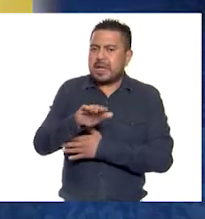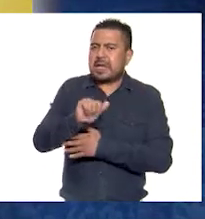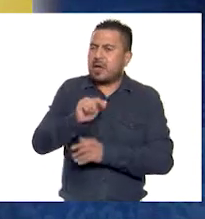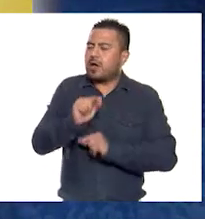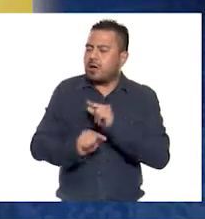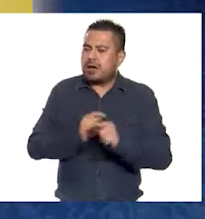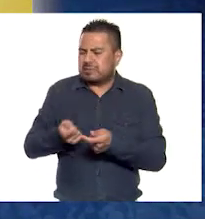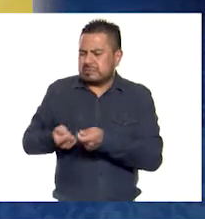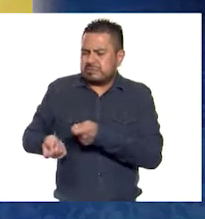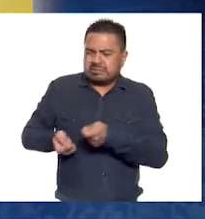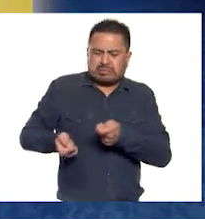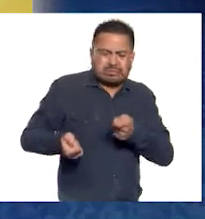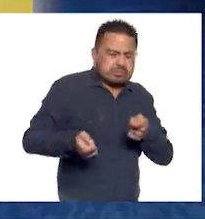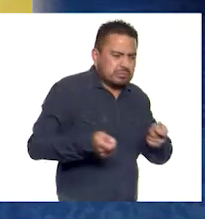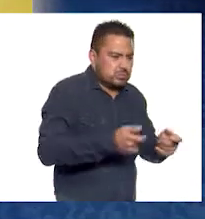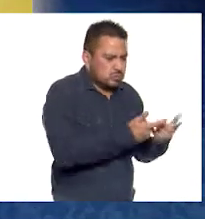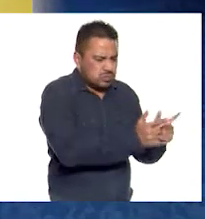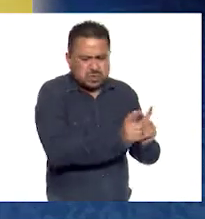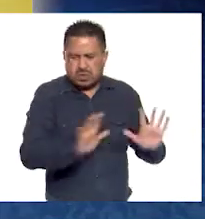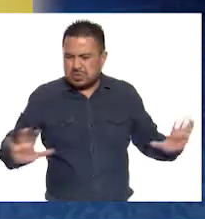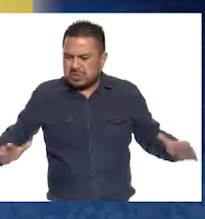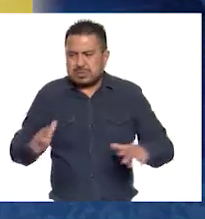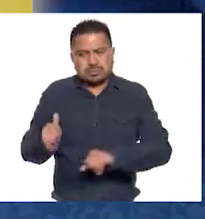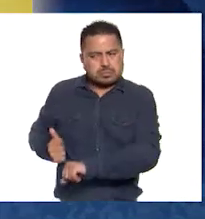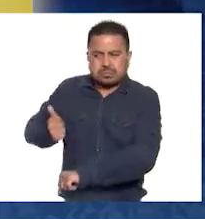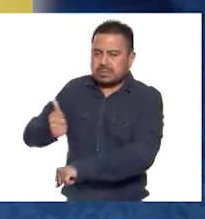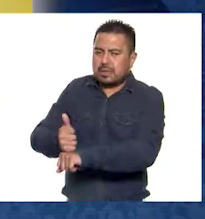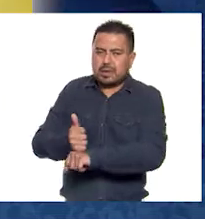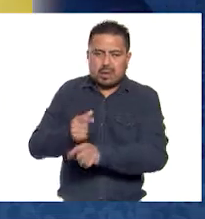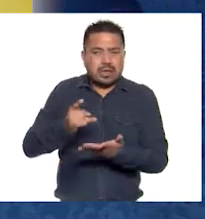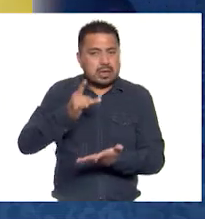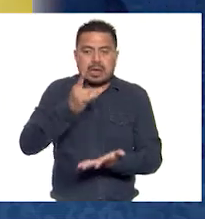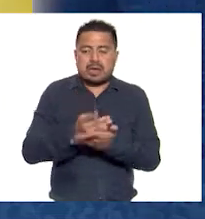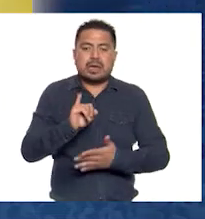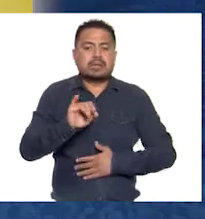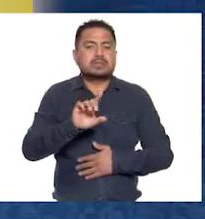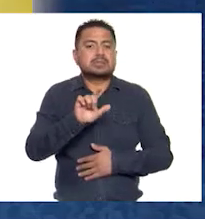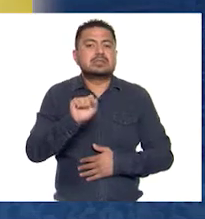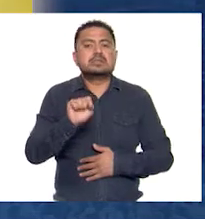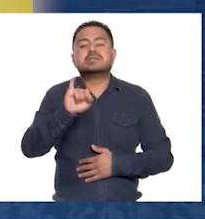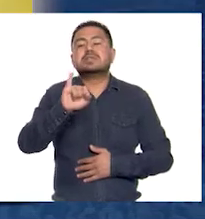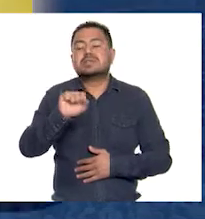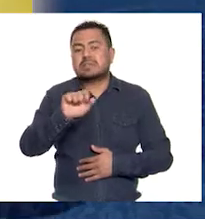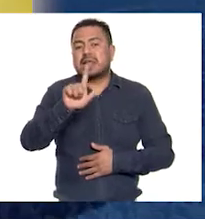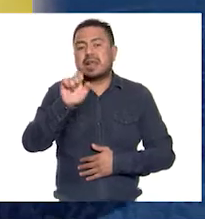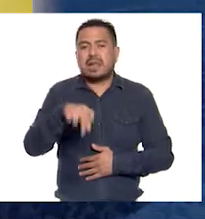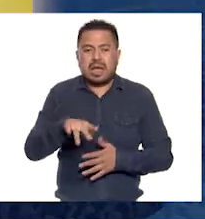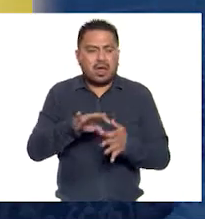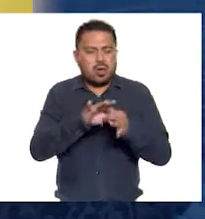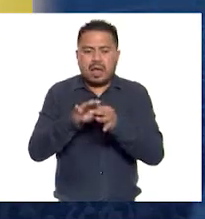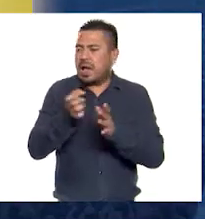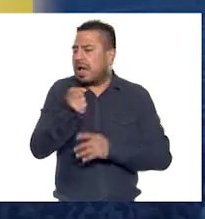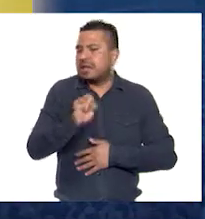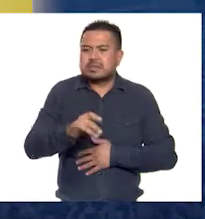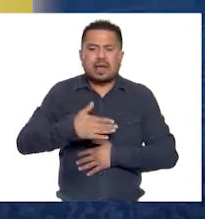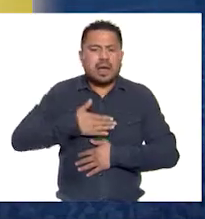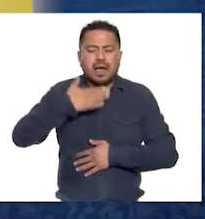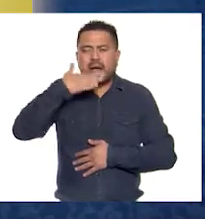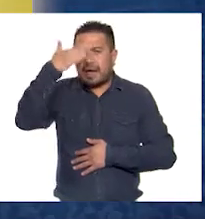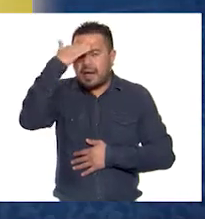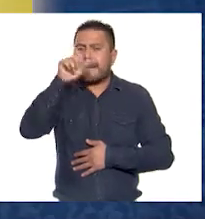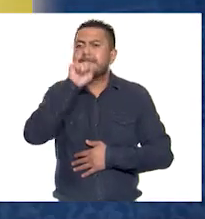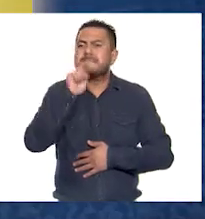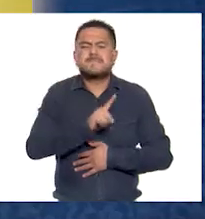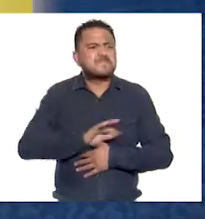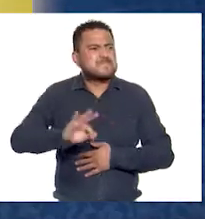a poco sometió a todas las tribus a las cuales les impuso la religión islámica. De este modo unificó a los árabes bajo una